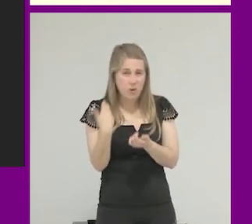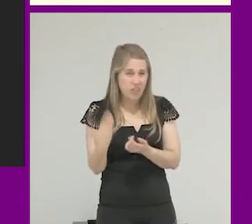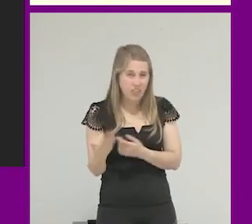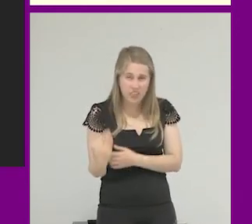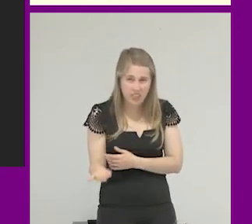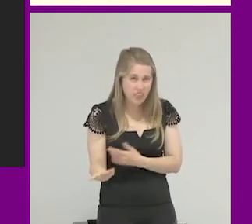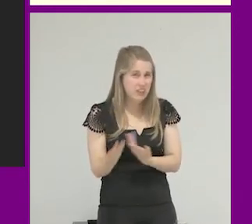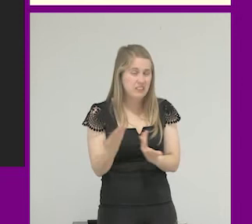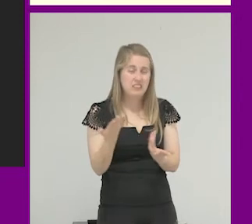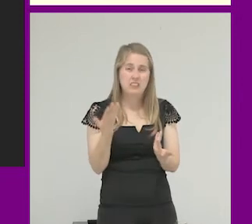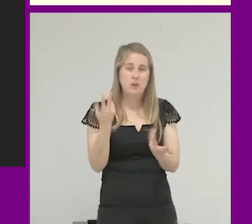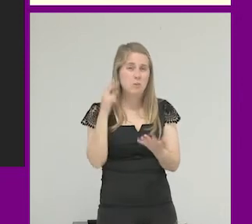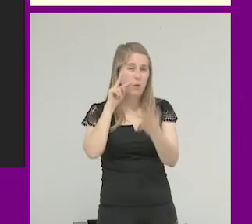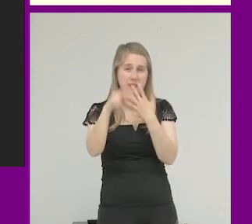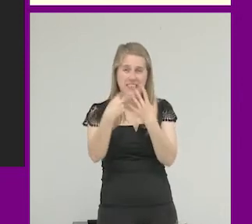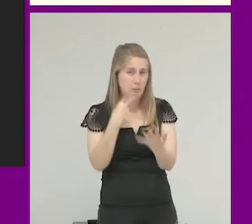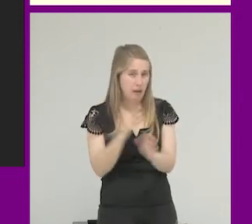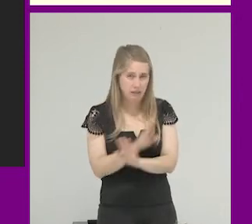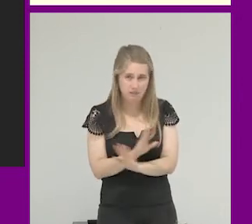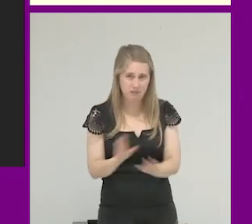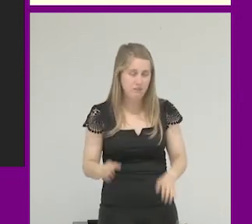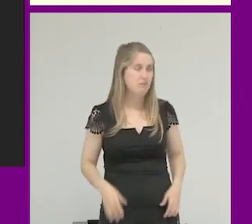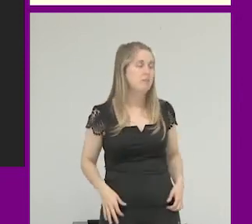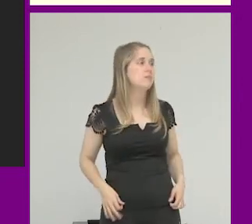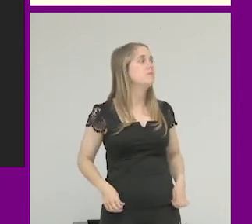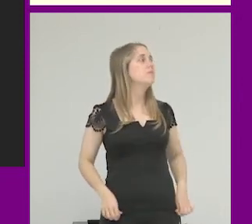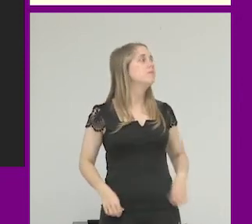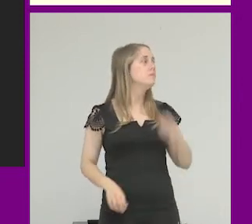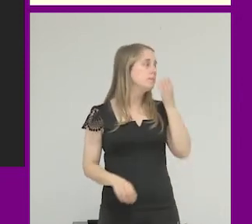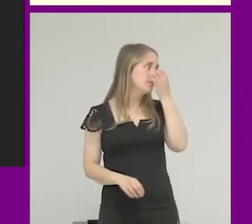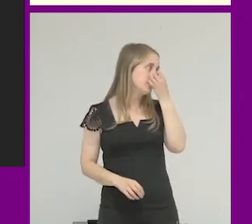oso izinbilizatua da horrela.